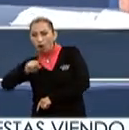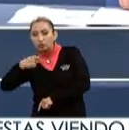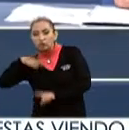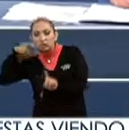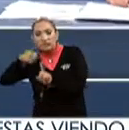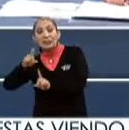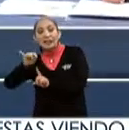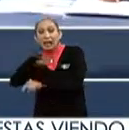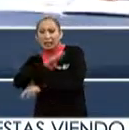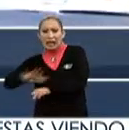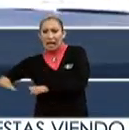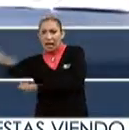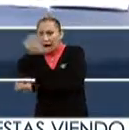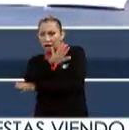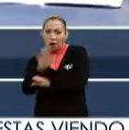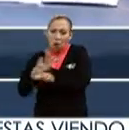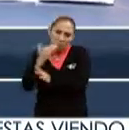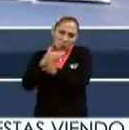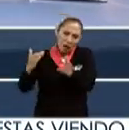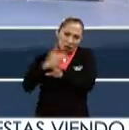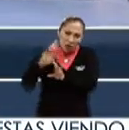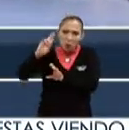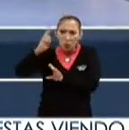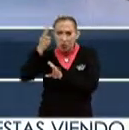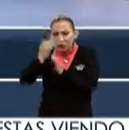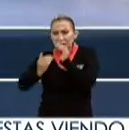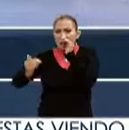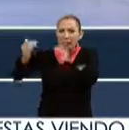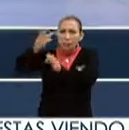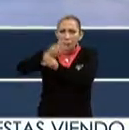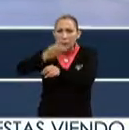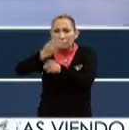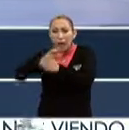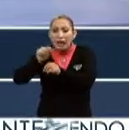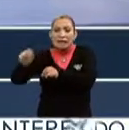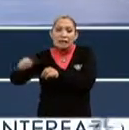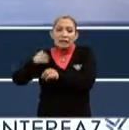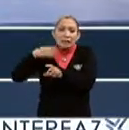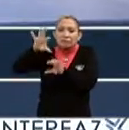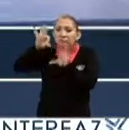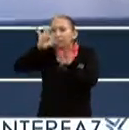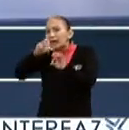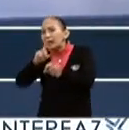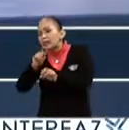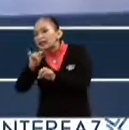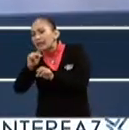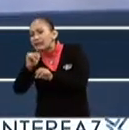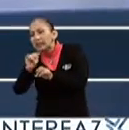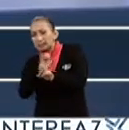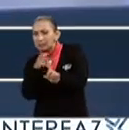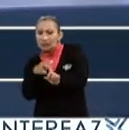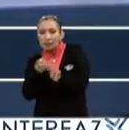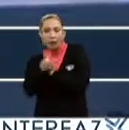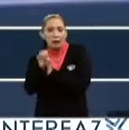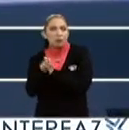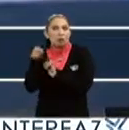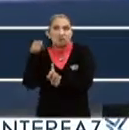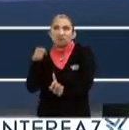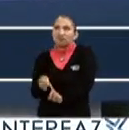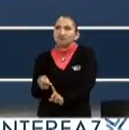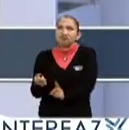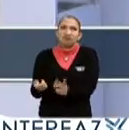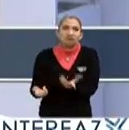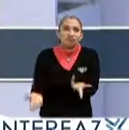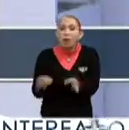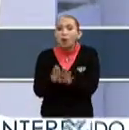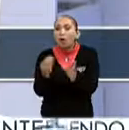la didáctica general, ya en un nivel medio superior o superior, y en las didácticas específicas, ¿no? Por ejemplo, una didáctica específica